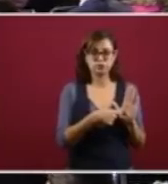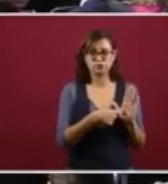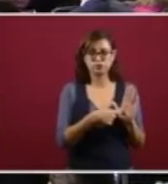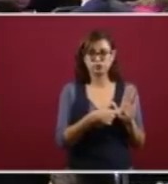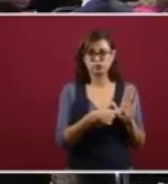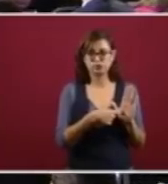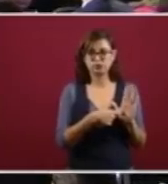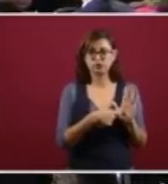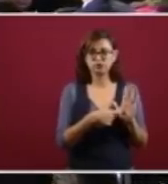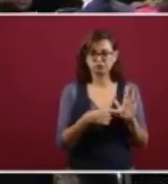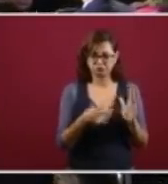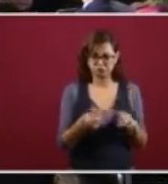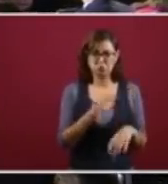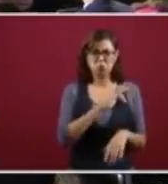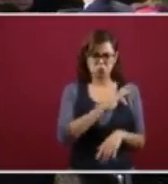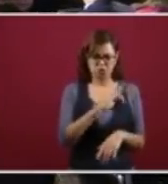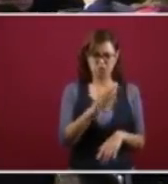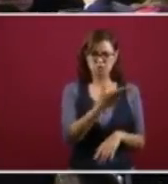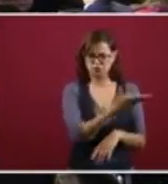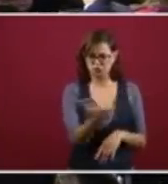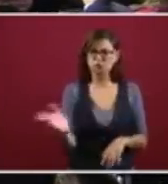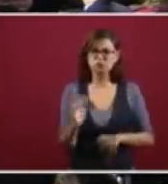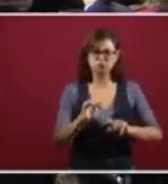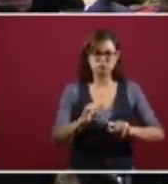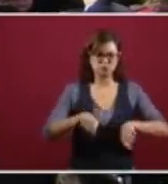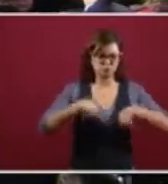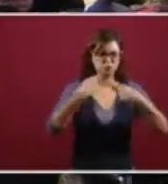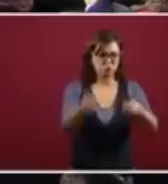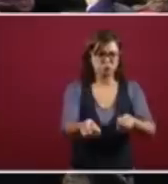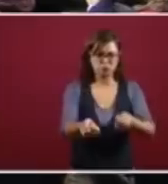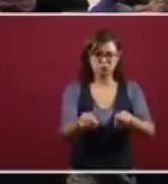se les entrega, ustedes lo tienen,